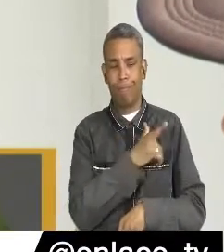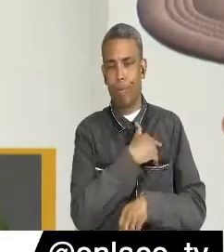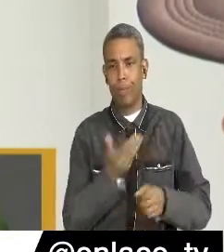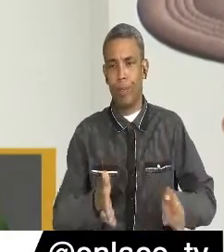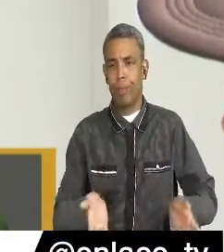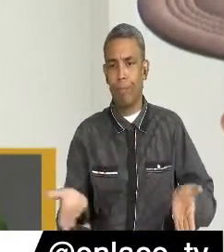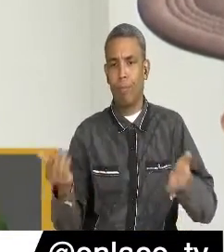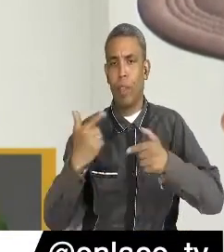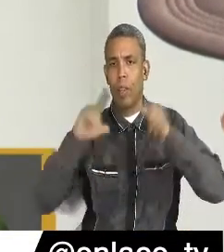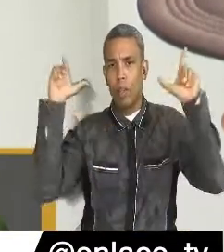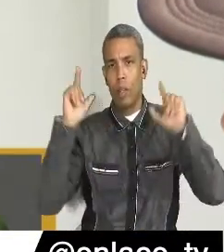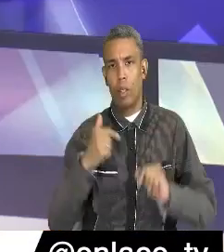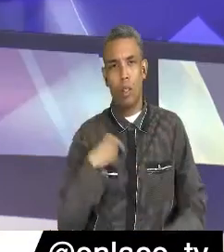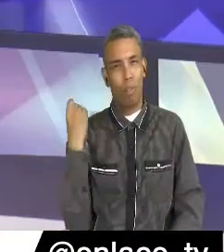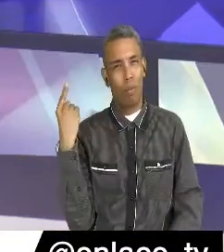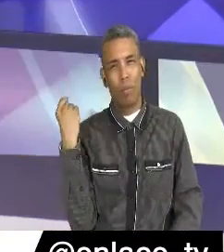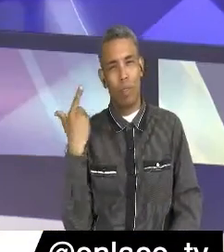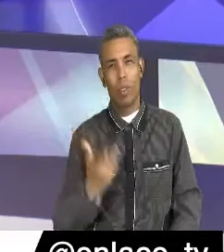paguen.